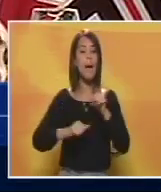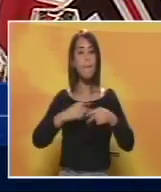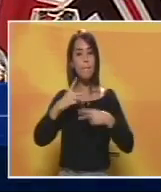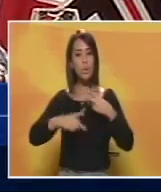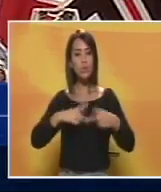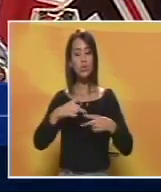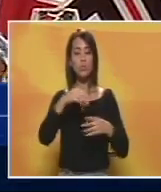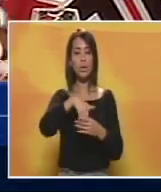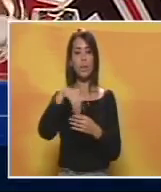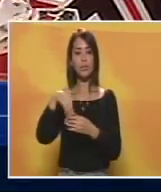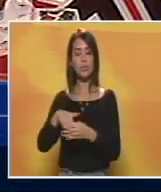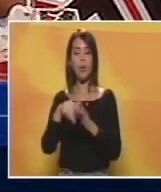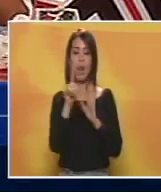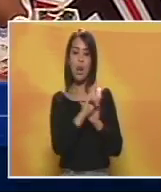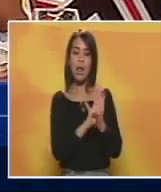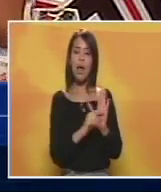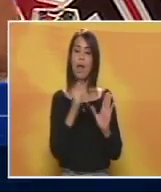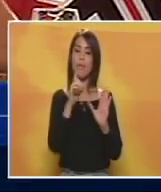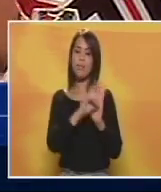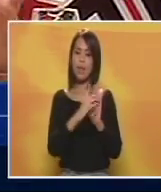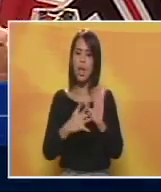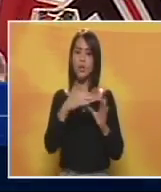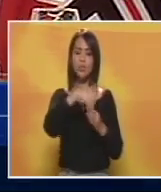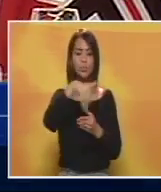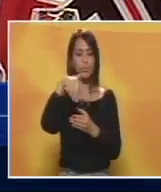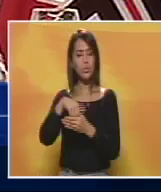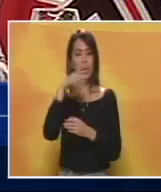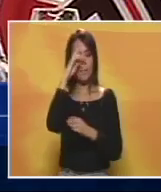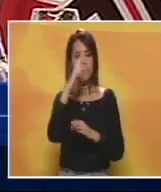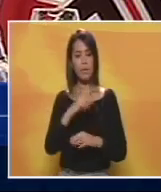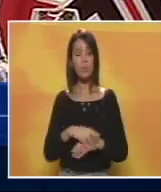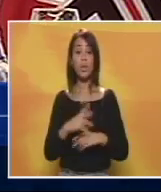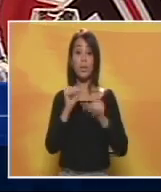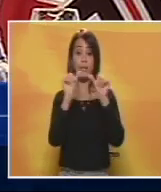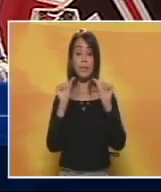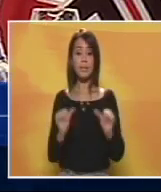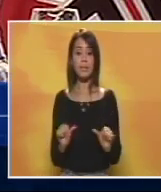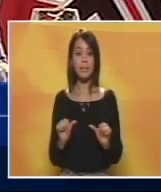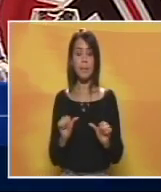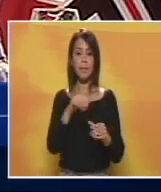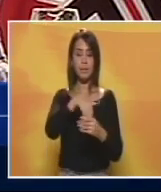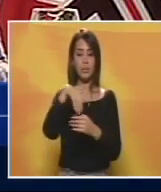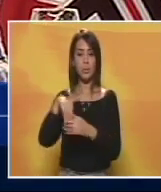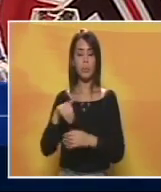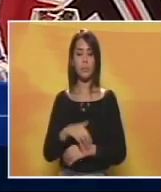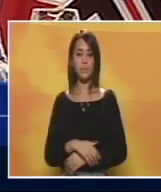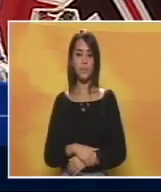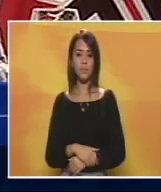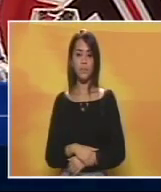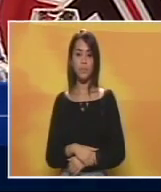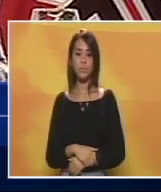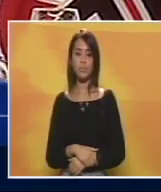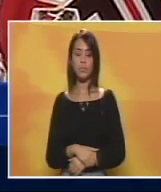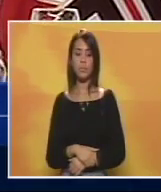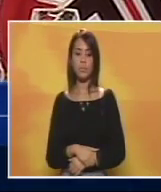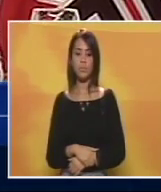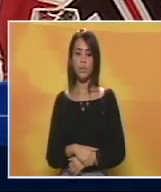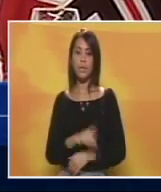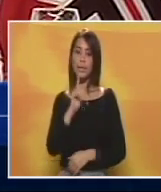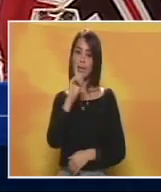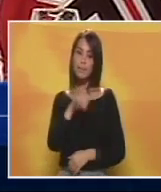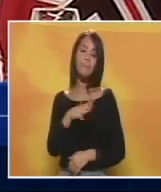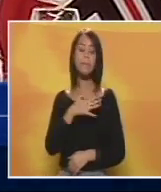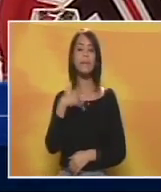las garantías de que están incluidas en nuestro sistema de garantías electorales. Asimismo, también